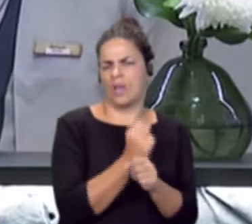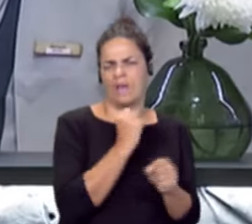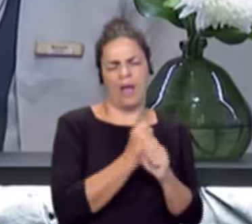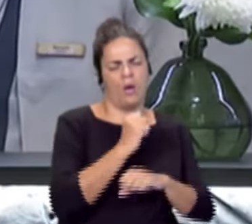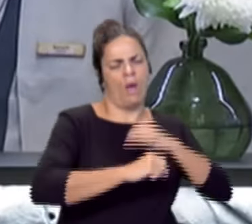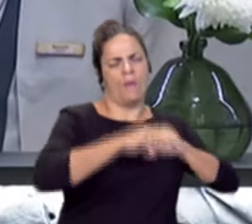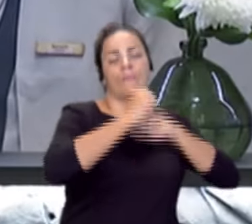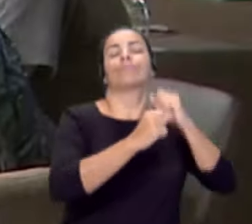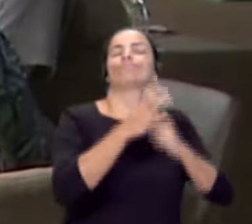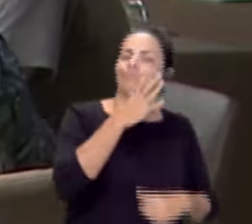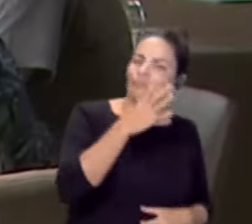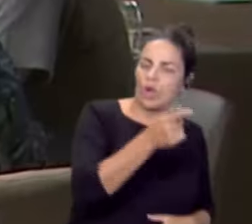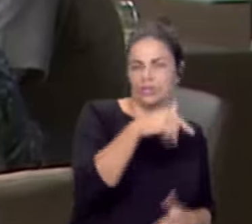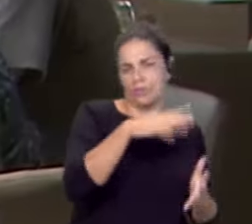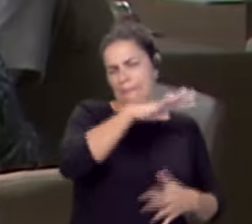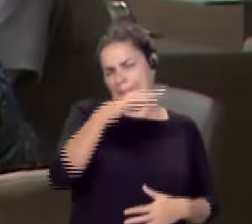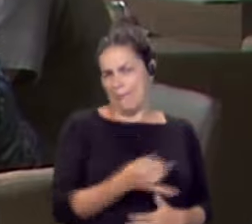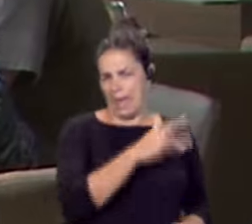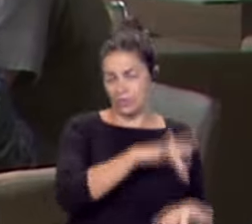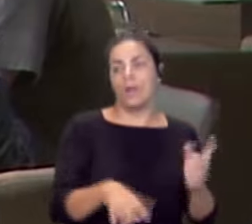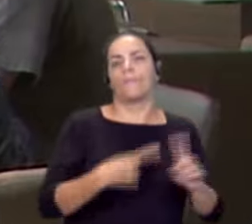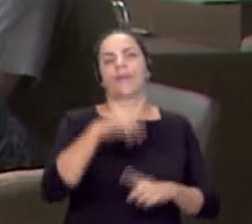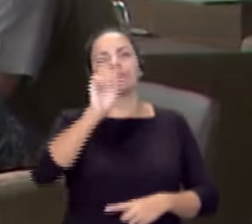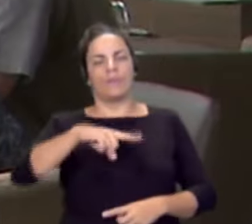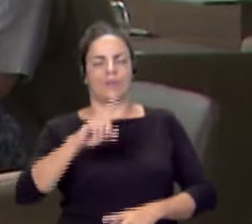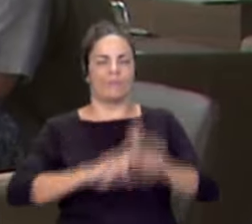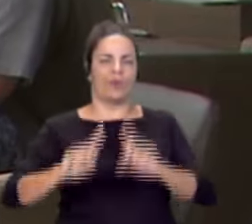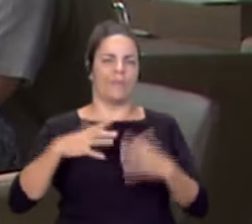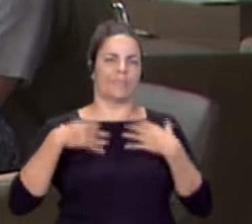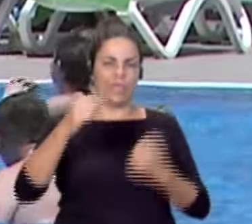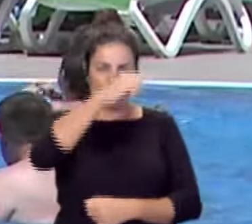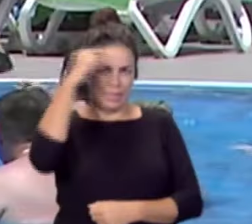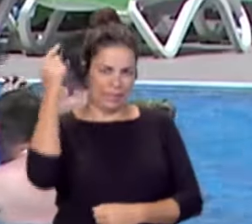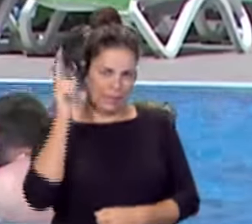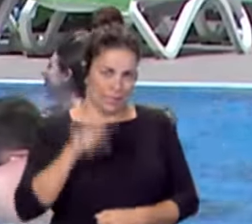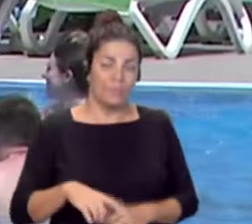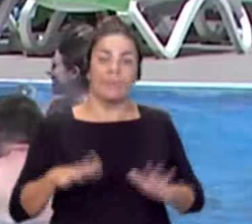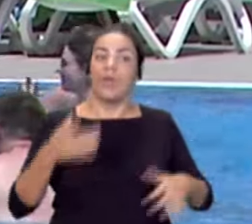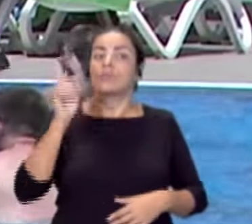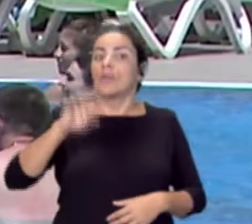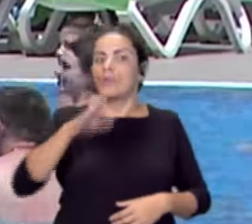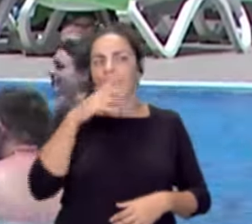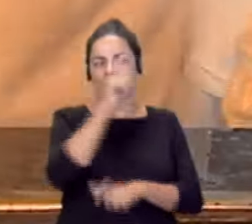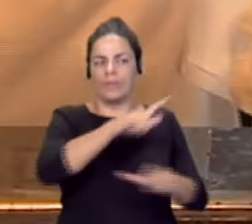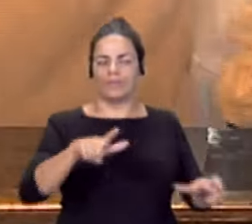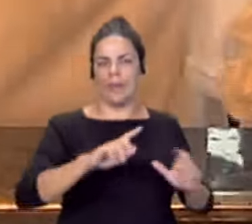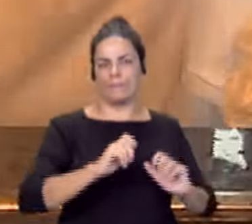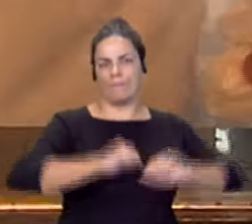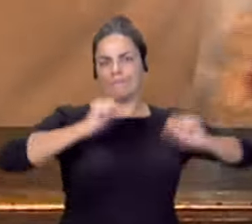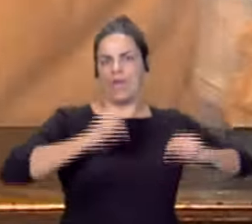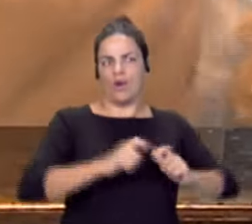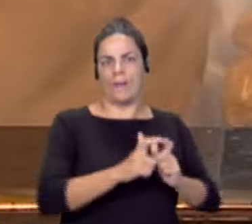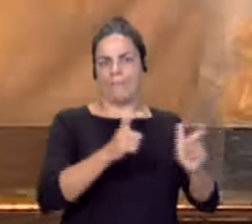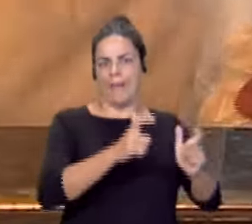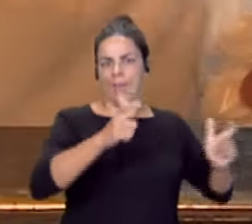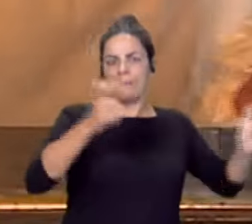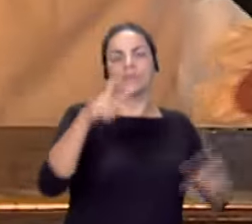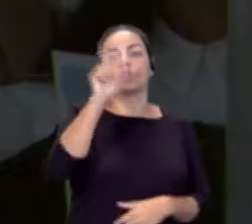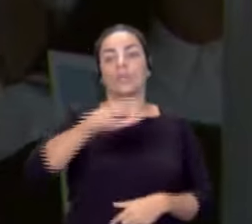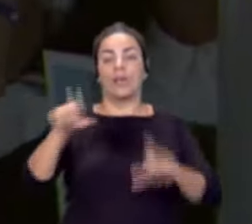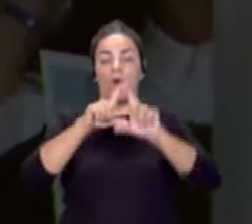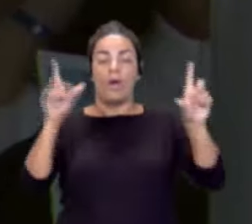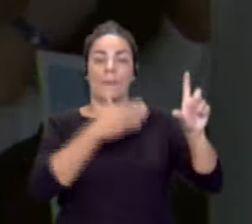motivos, junto con los problemas de salud mental, aunque influye el aumento de la edad de la población. Los empresarios piden medidas para poder agilizar